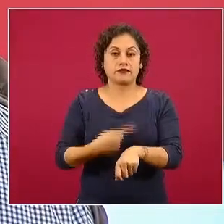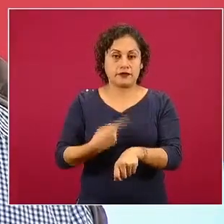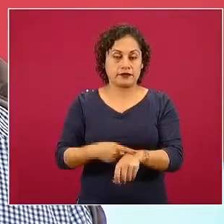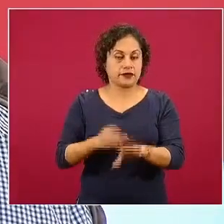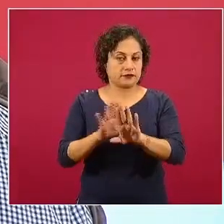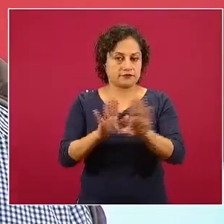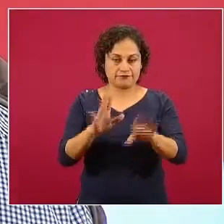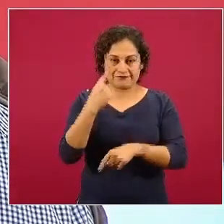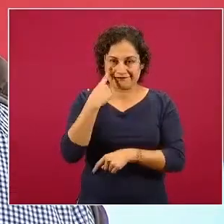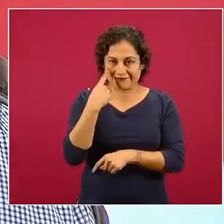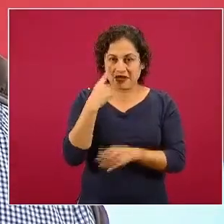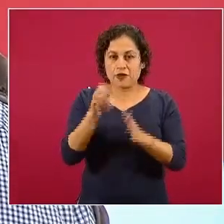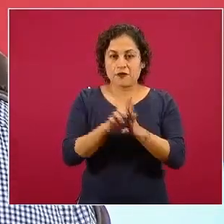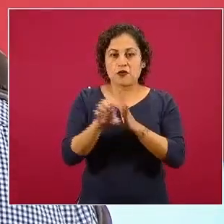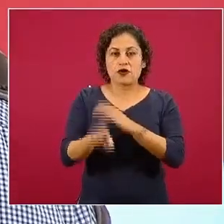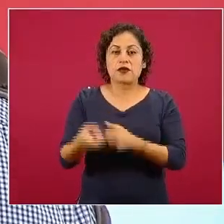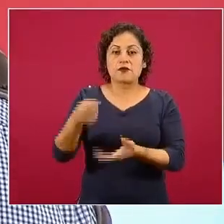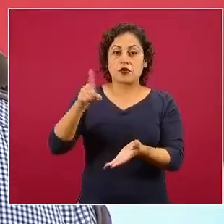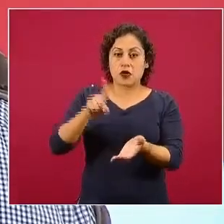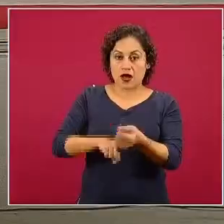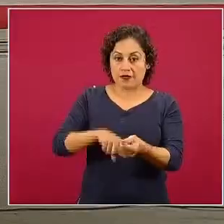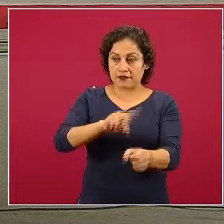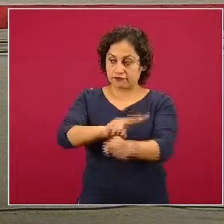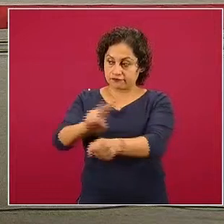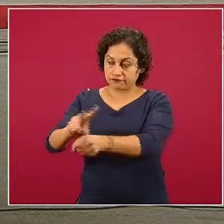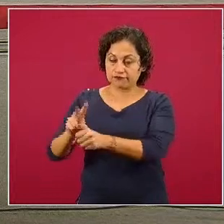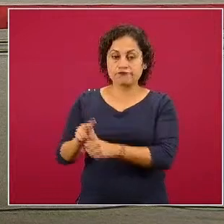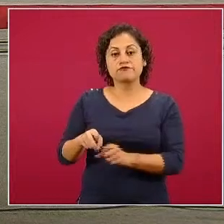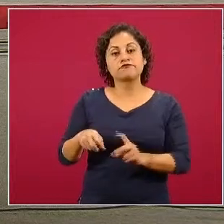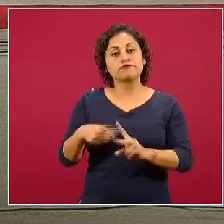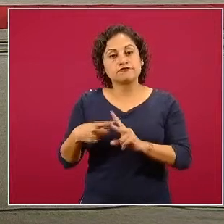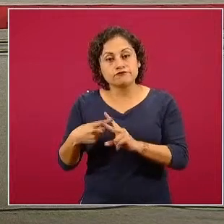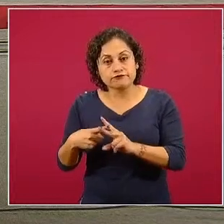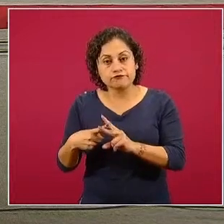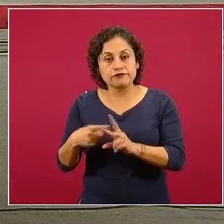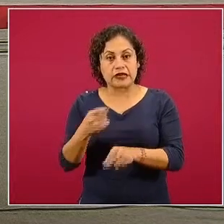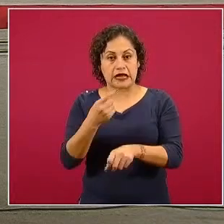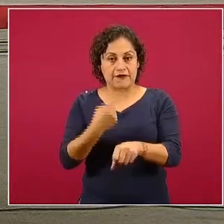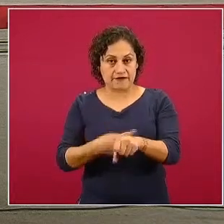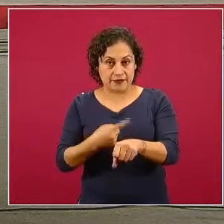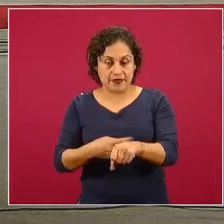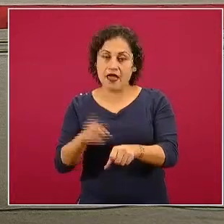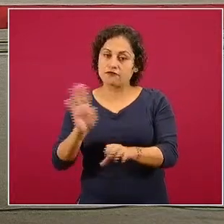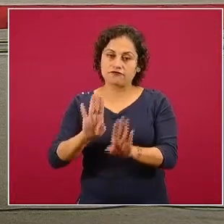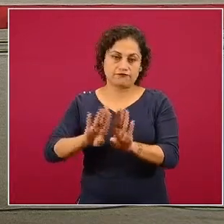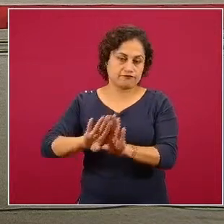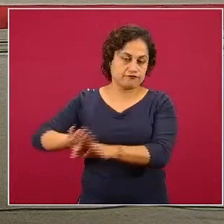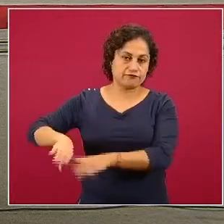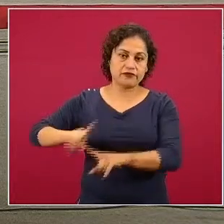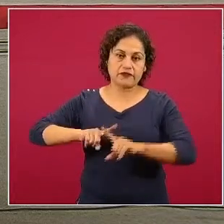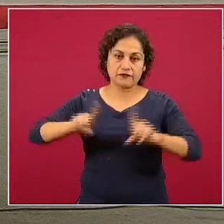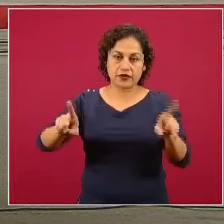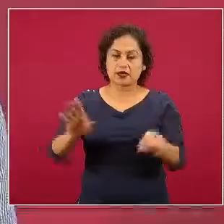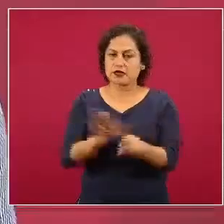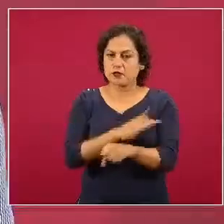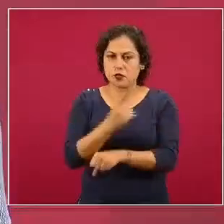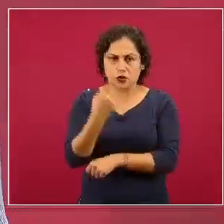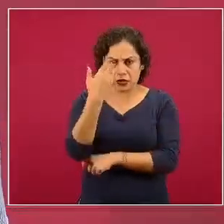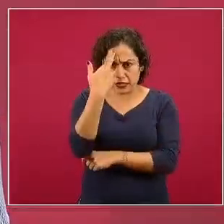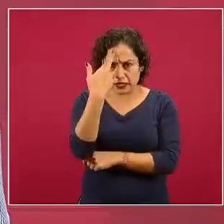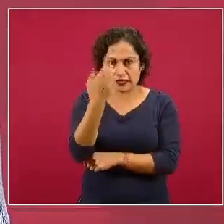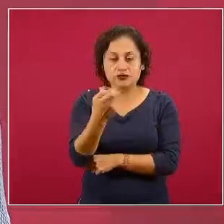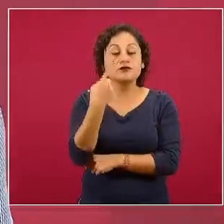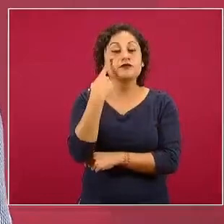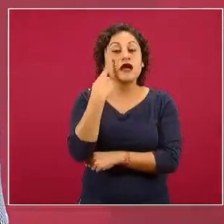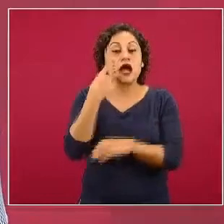se conforman el sistema de vigilancia centinela. Y esto tiene otra explicación que también va de la mano de la